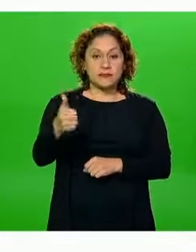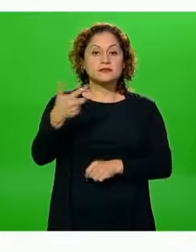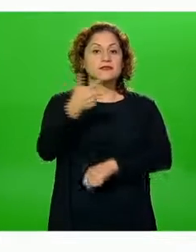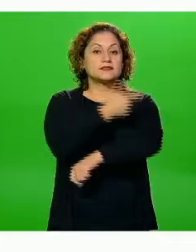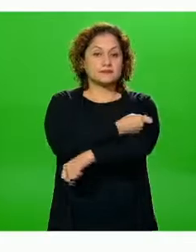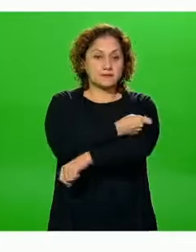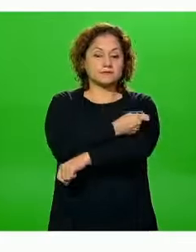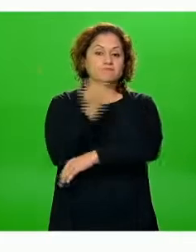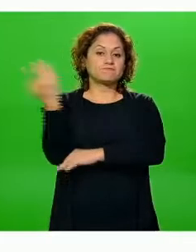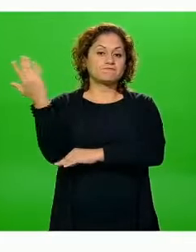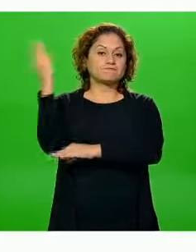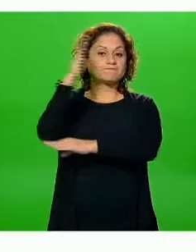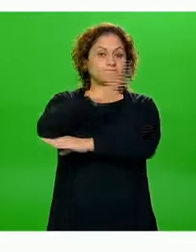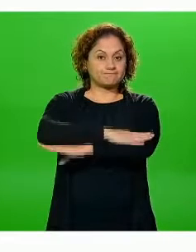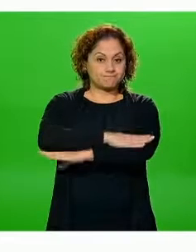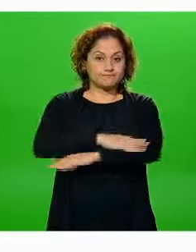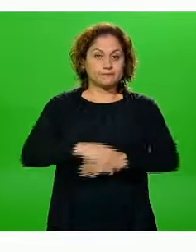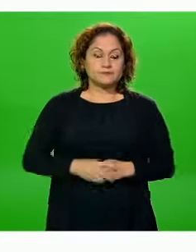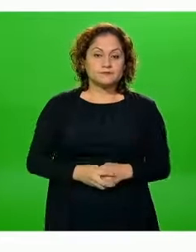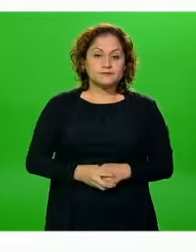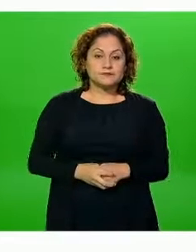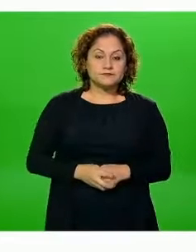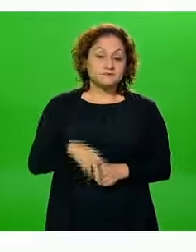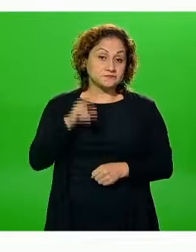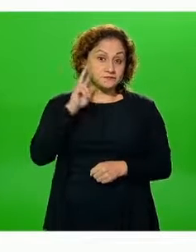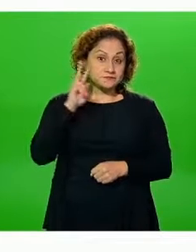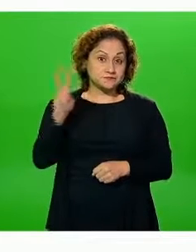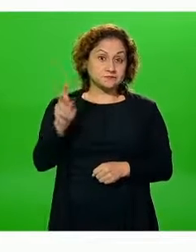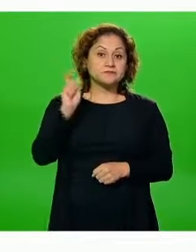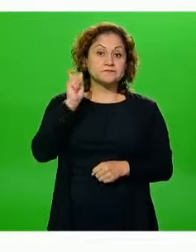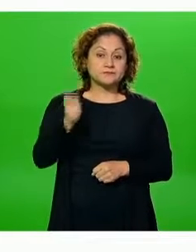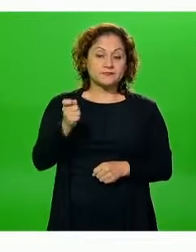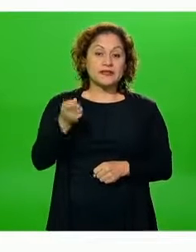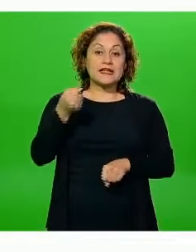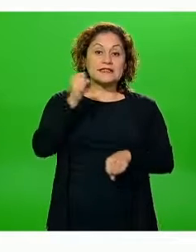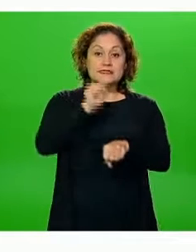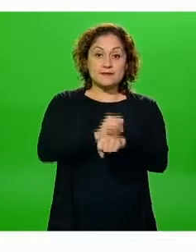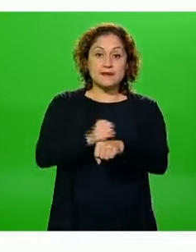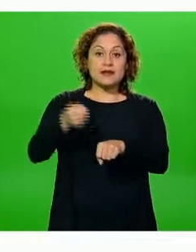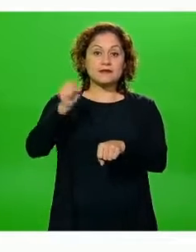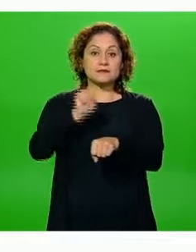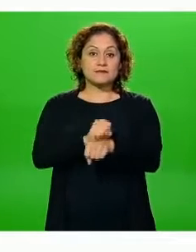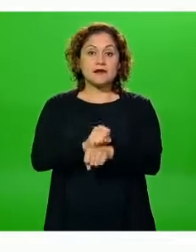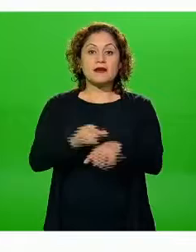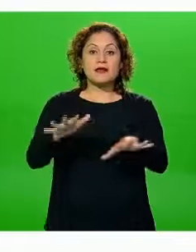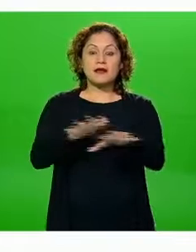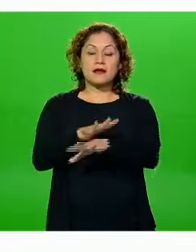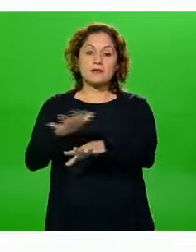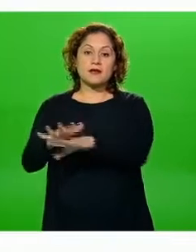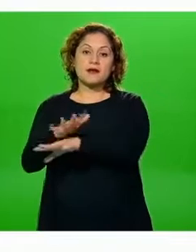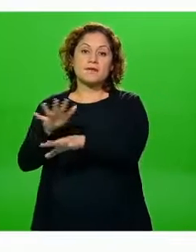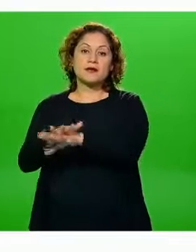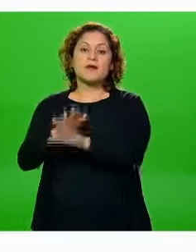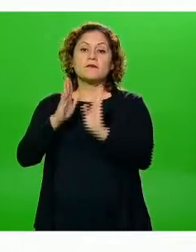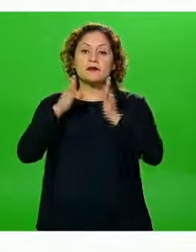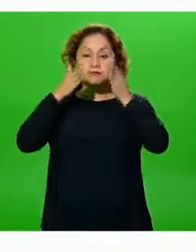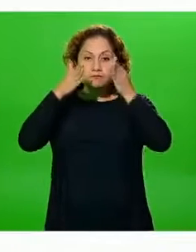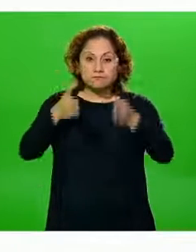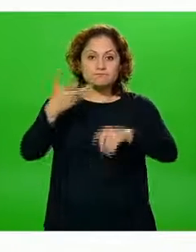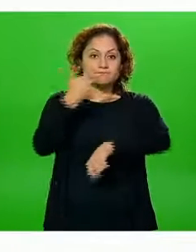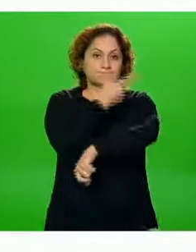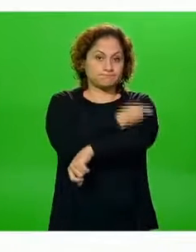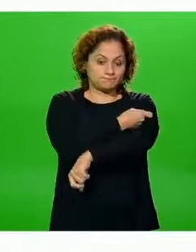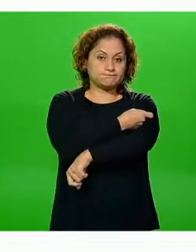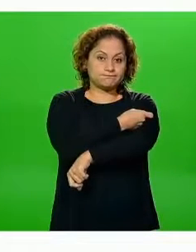435.586, y con esto podemos ver cómo la actividad semanal de la Estrategia Nacional de Vacunación pues se mantiene